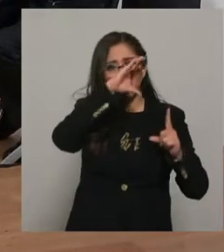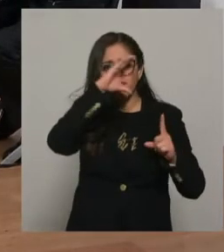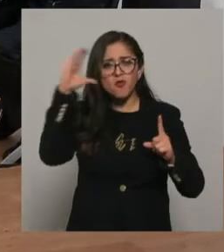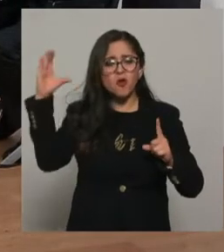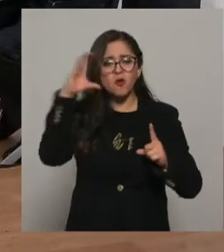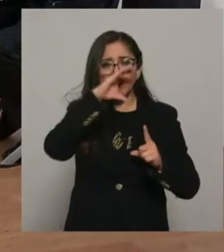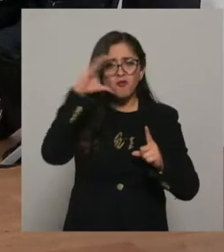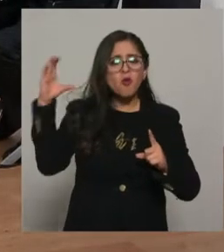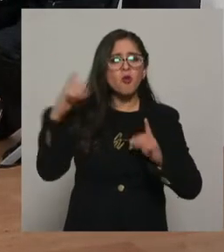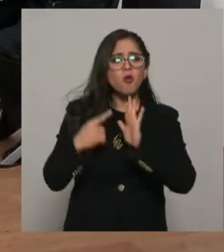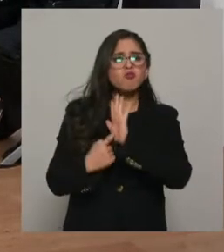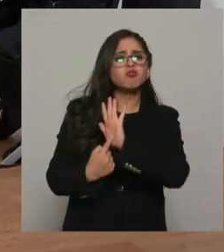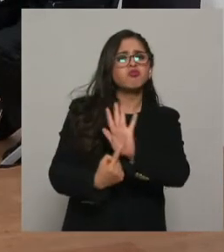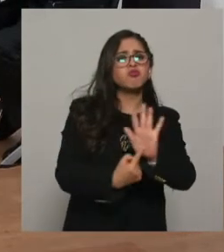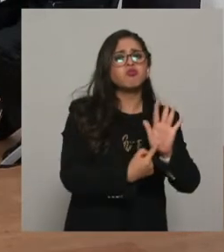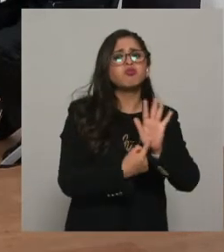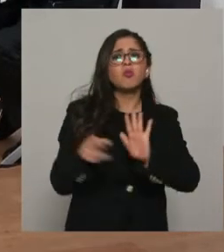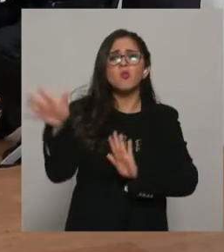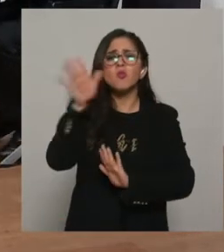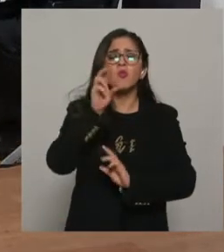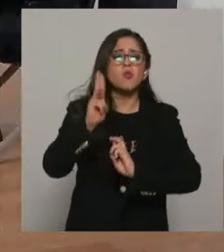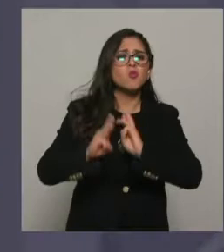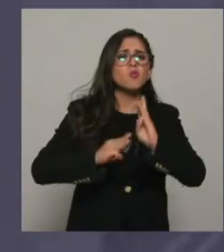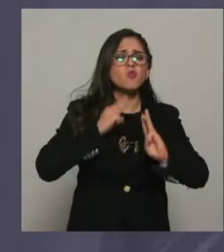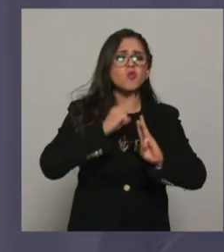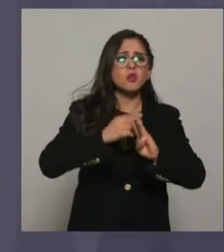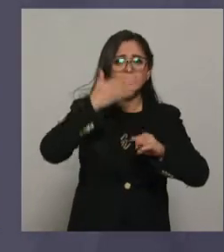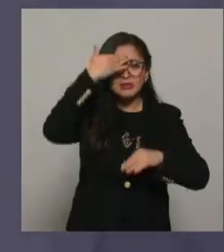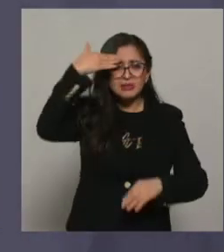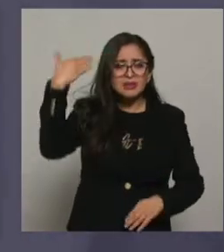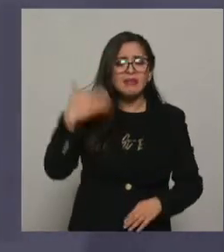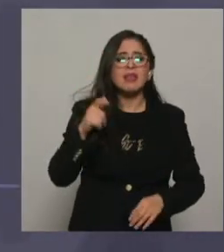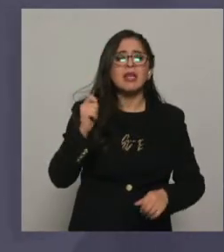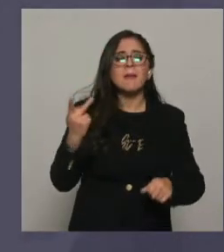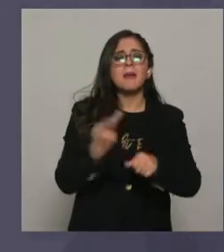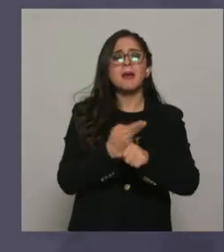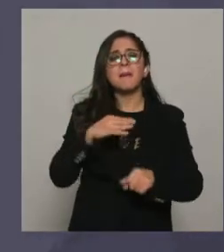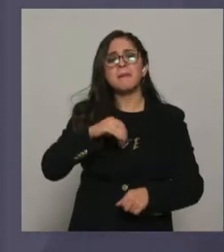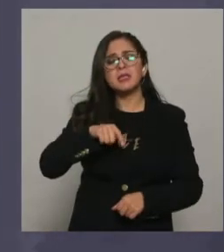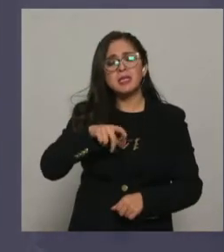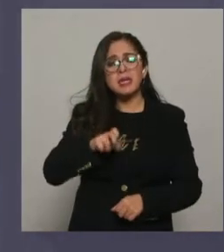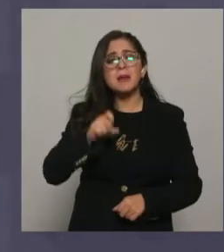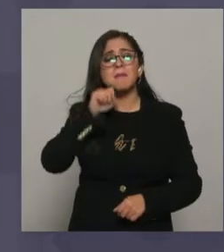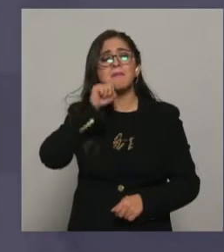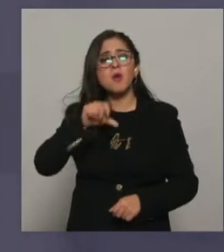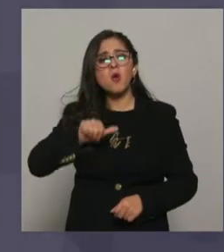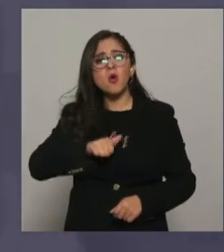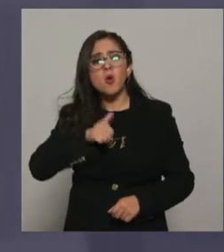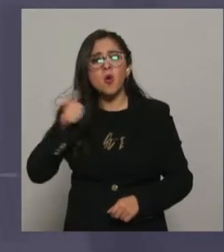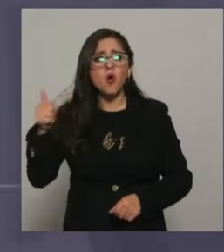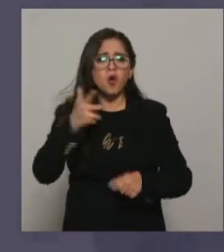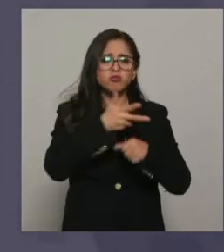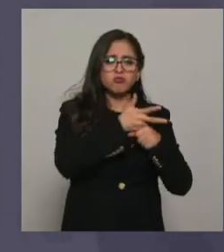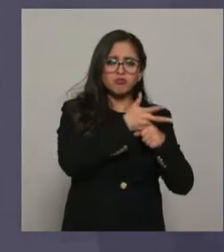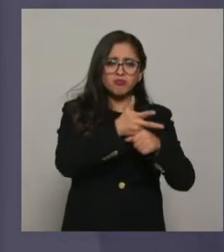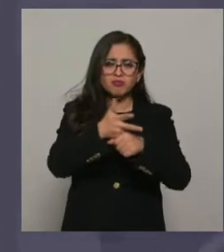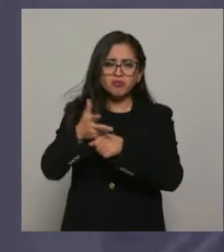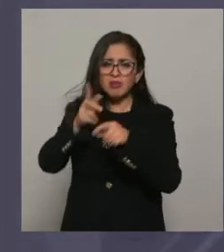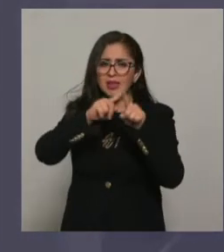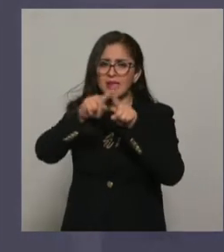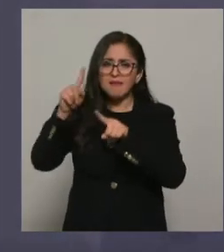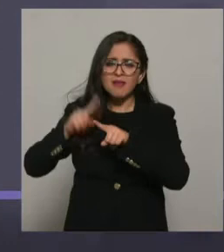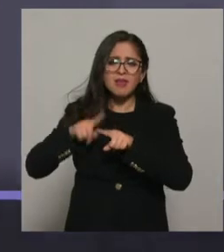han dado la vuelta al mundo de todo lo que se vive en Mixquic. Han venido diversas productoras, televisoras de todas partes, de